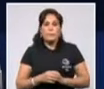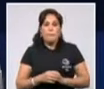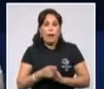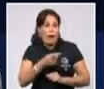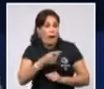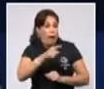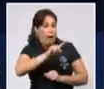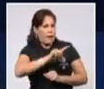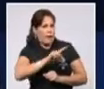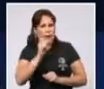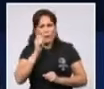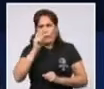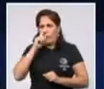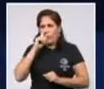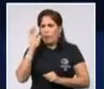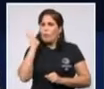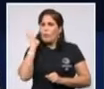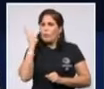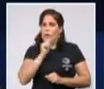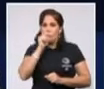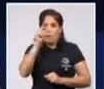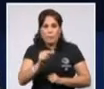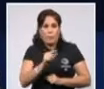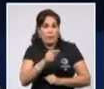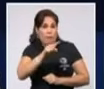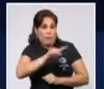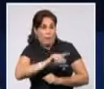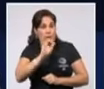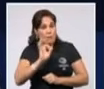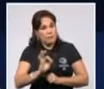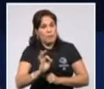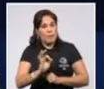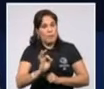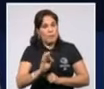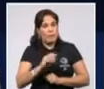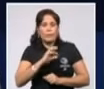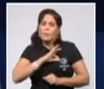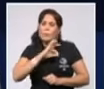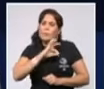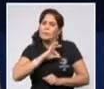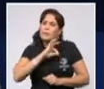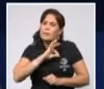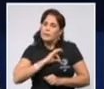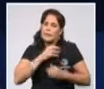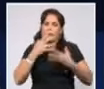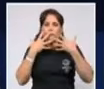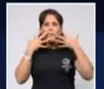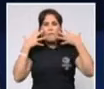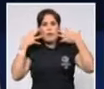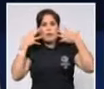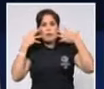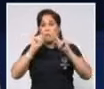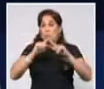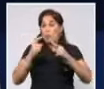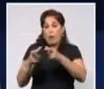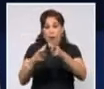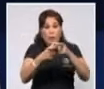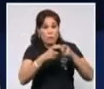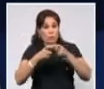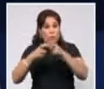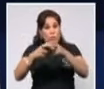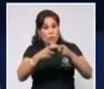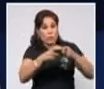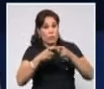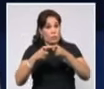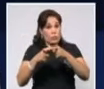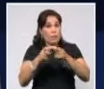ayer, cuando terminamos aquí la conferencia, tuve la grata presencia de integrantes